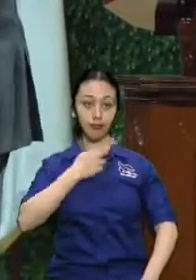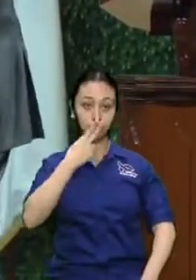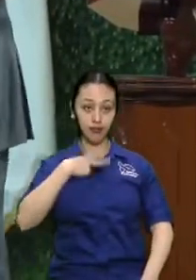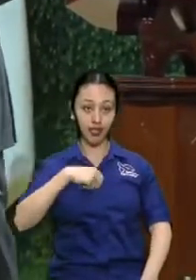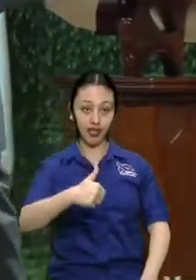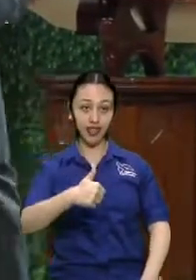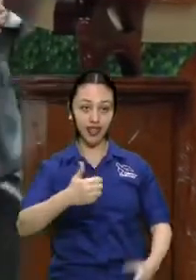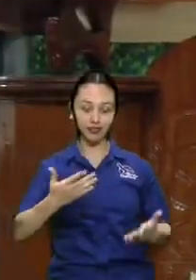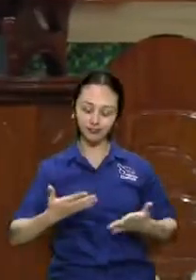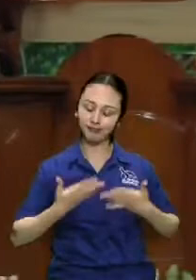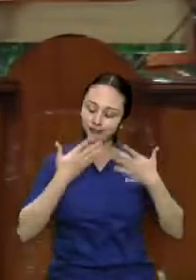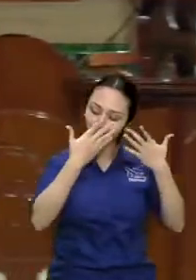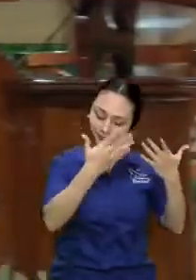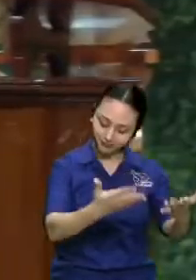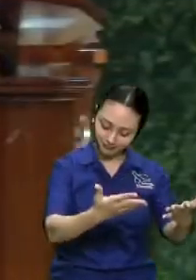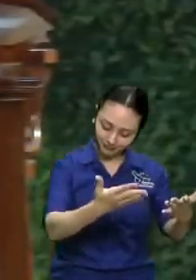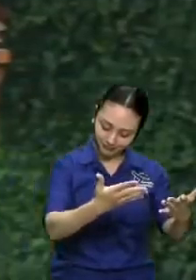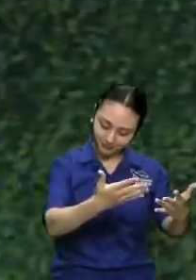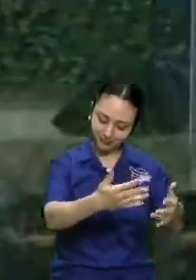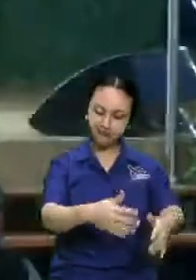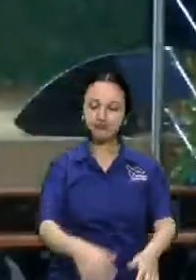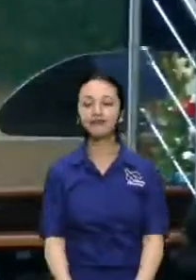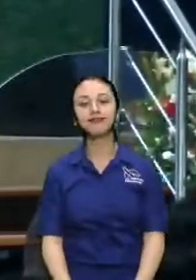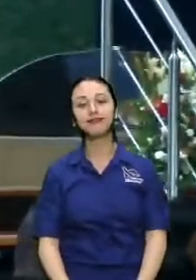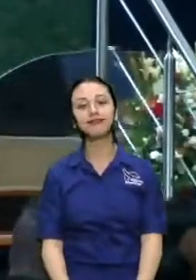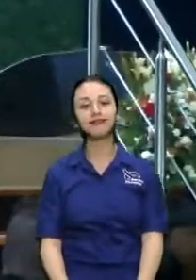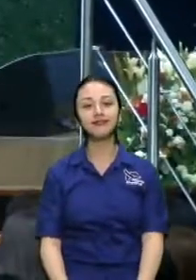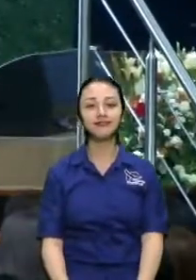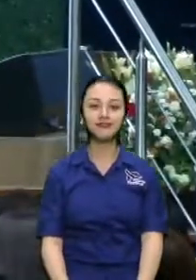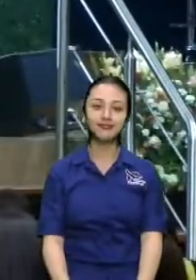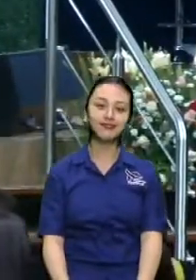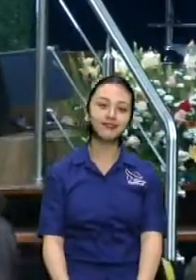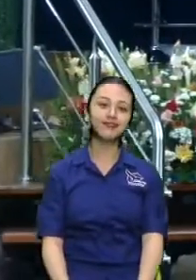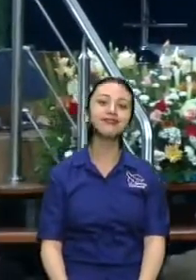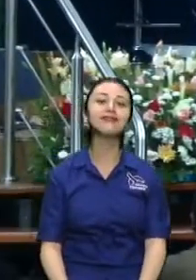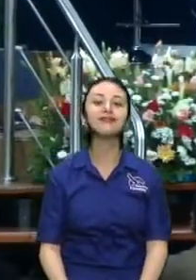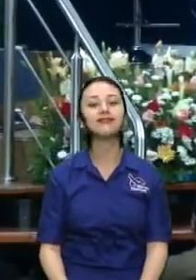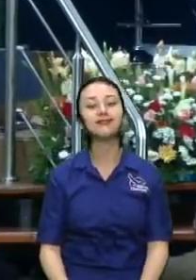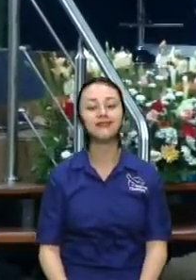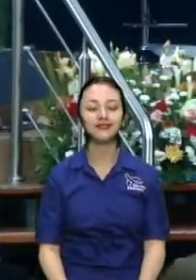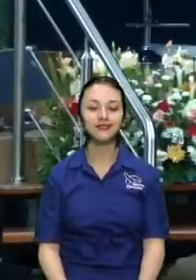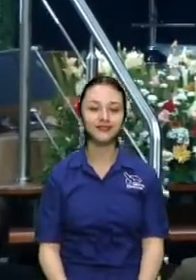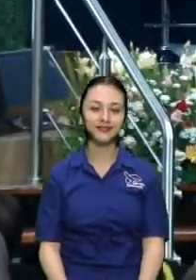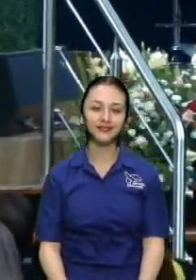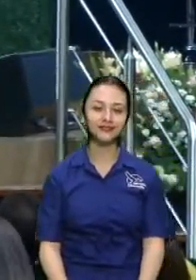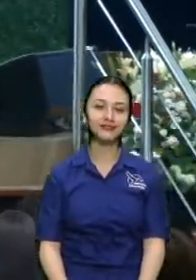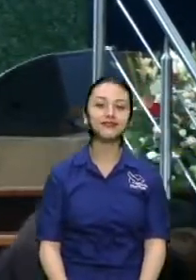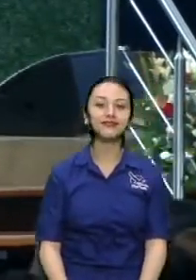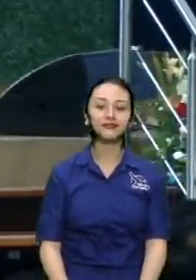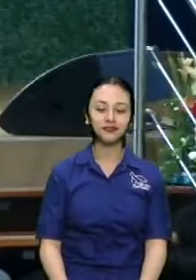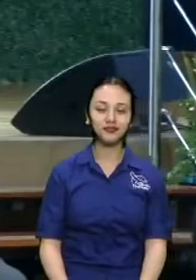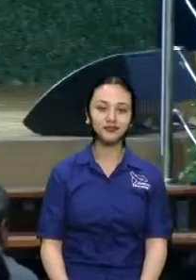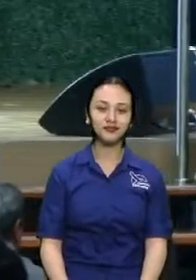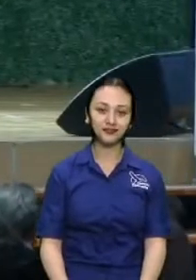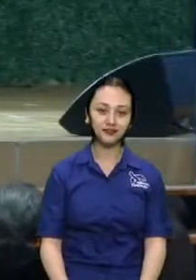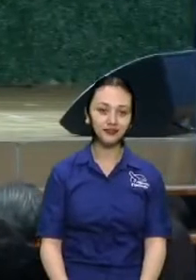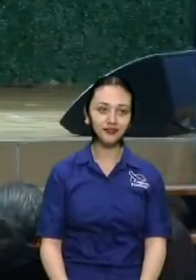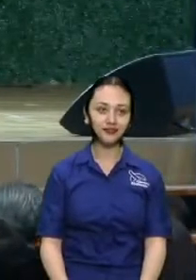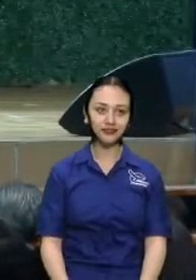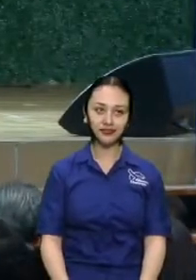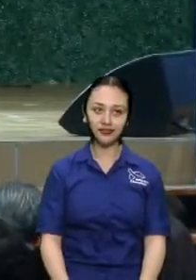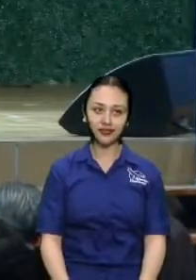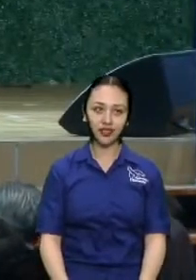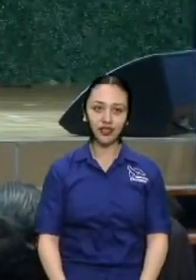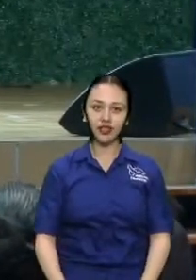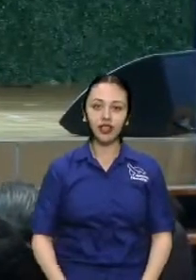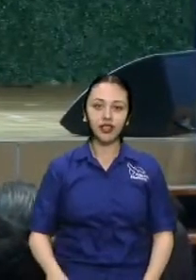Ahora es diabético. No, no, no, no, no, no, no es cierto, no, no. Del susto. ¿Eh? No, reprendo